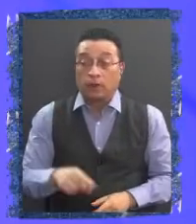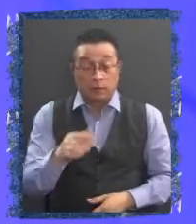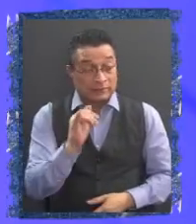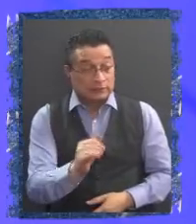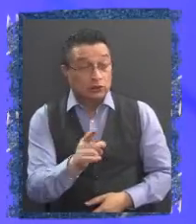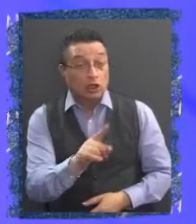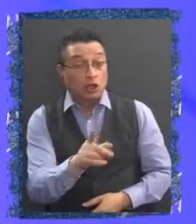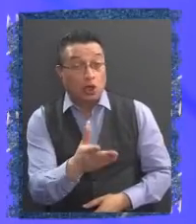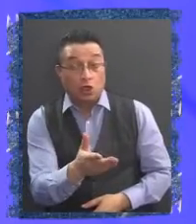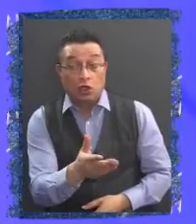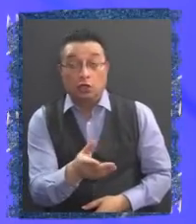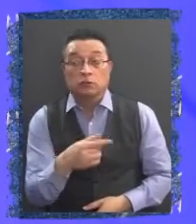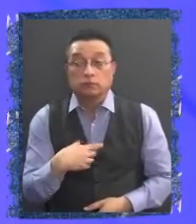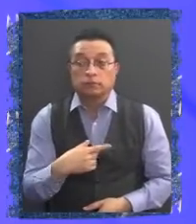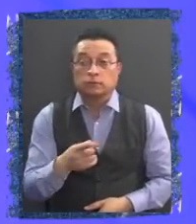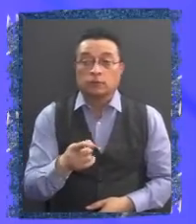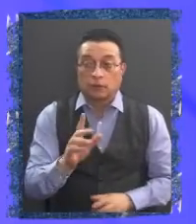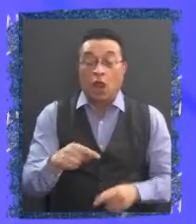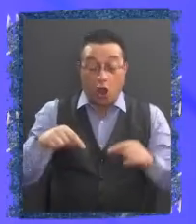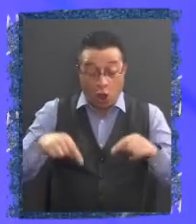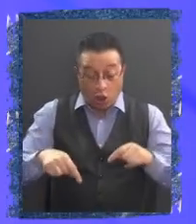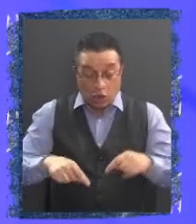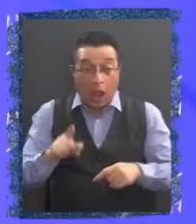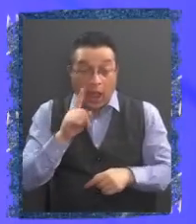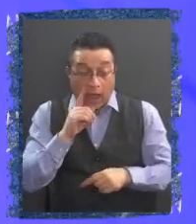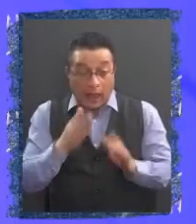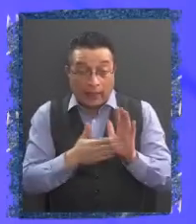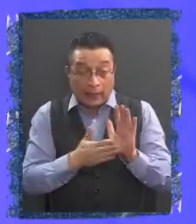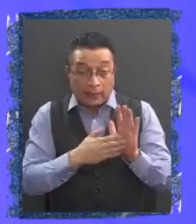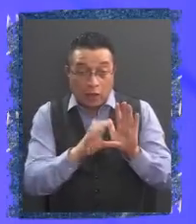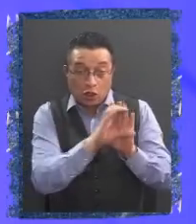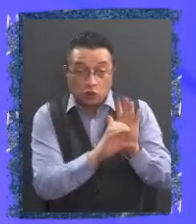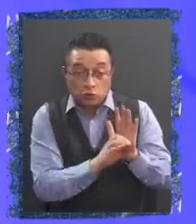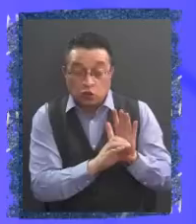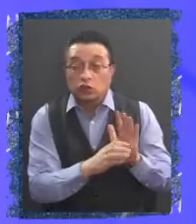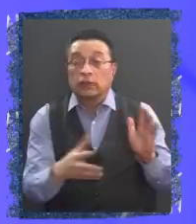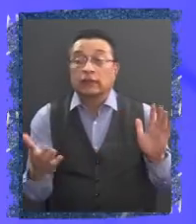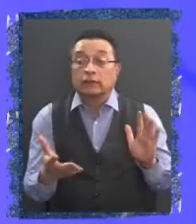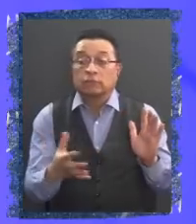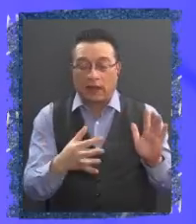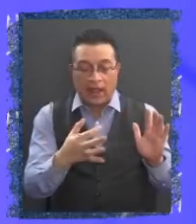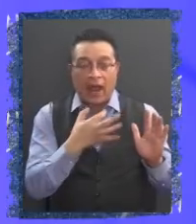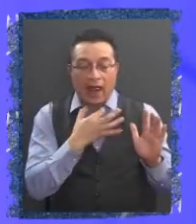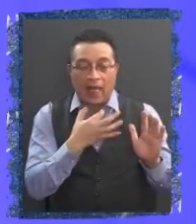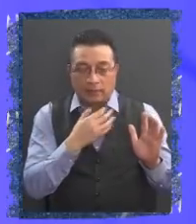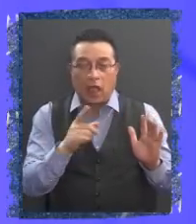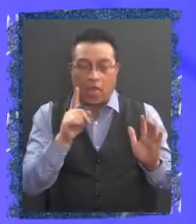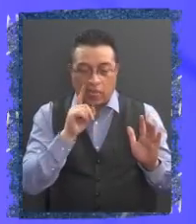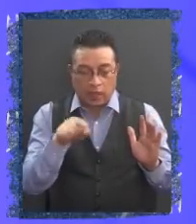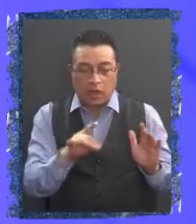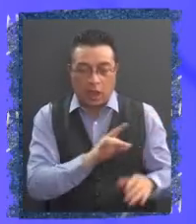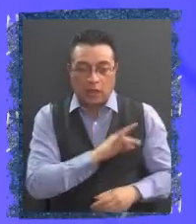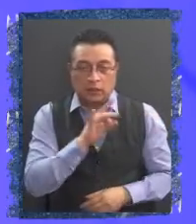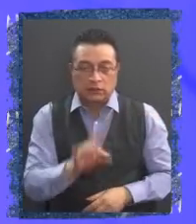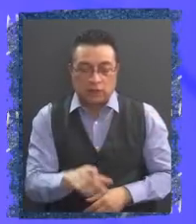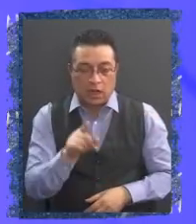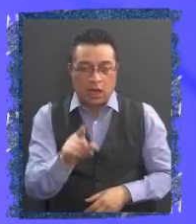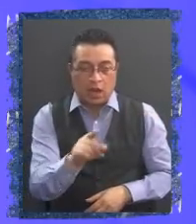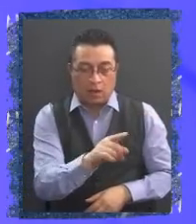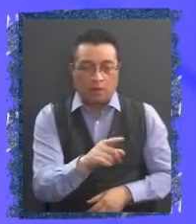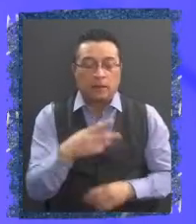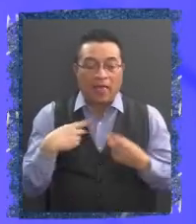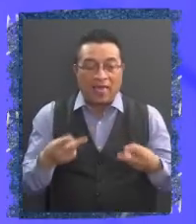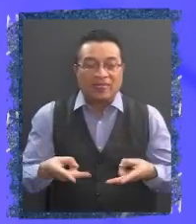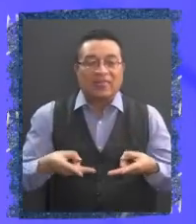constituyente, Zúñiga? Lo que hoy día existe en la Constitución es una garantía que tenemos los chilenos, que es un derecho a